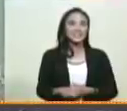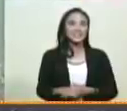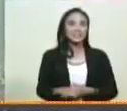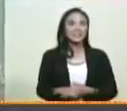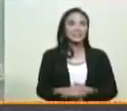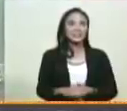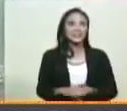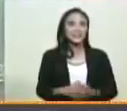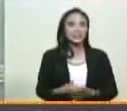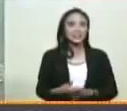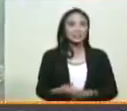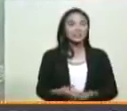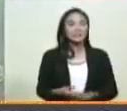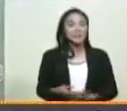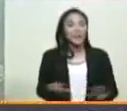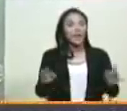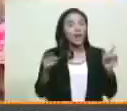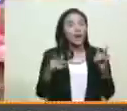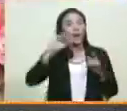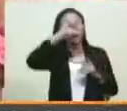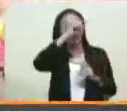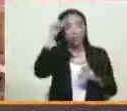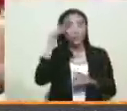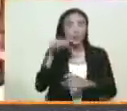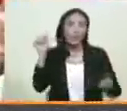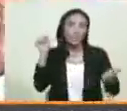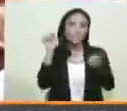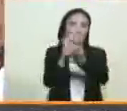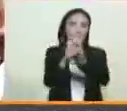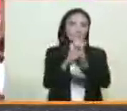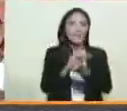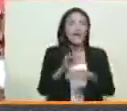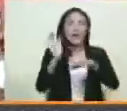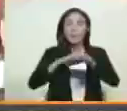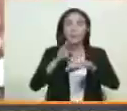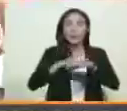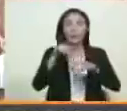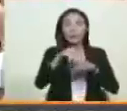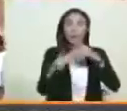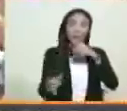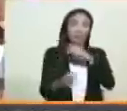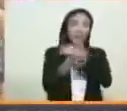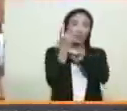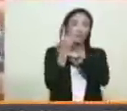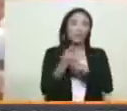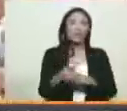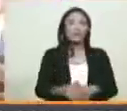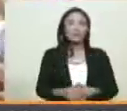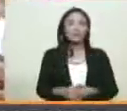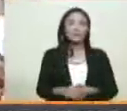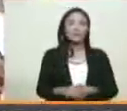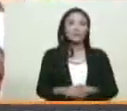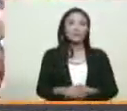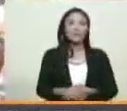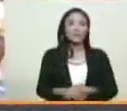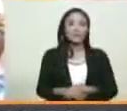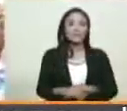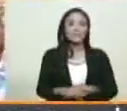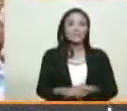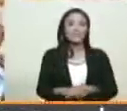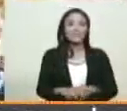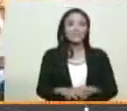temprano que tarde vas a ir a la cárcel por traidor, por vendepatria, Julio Borges.